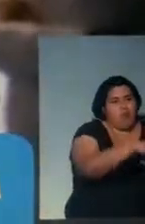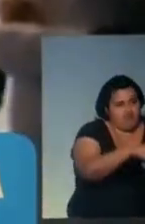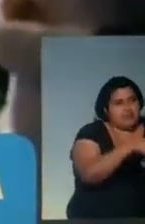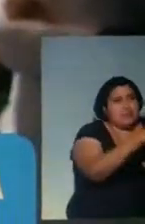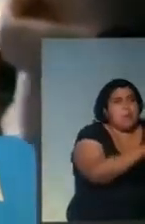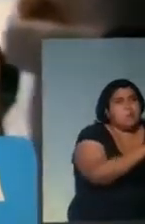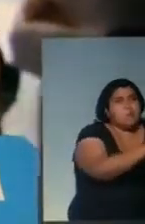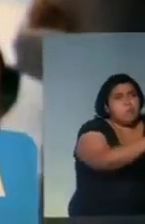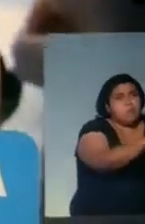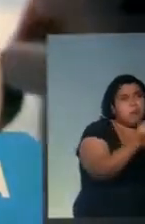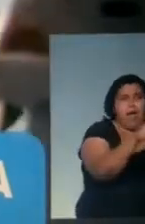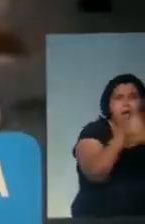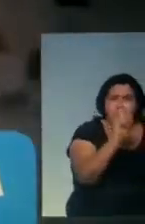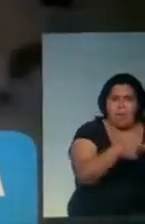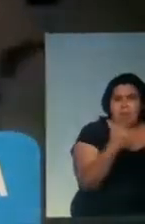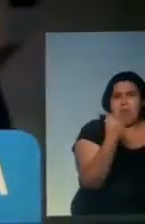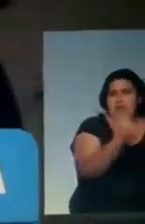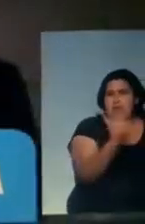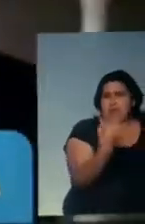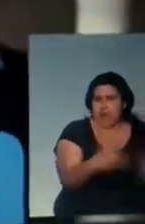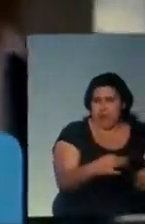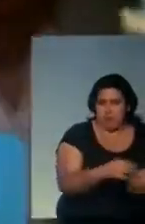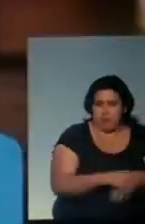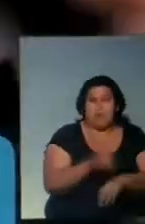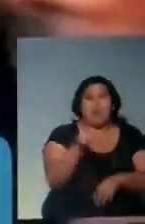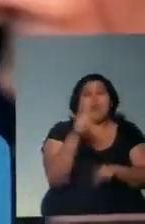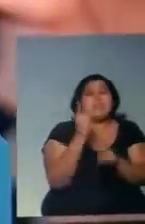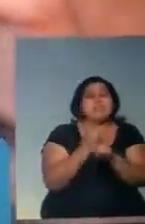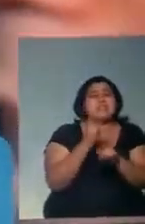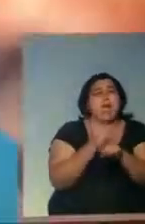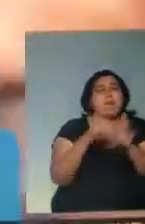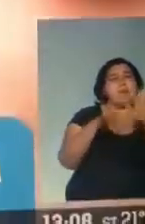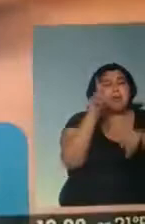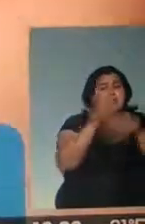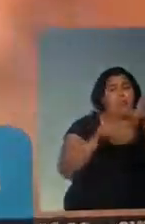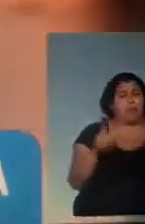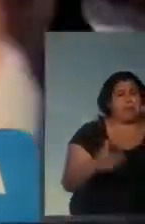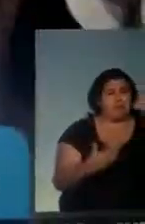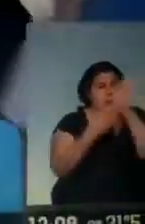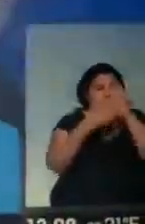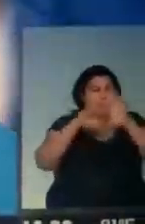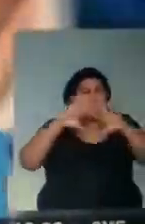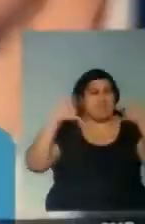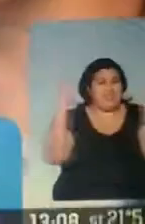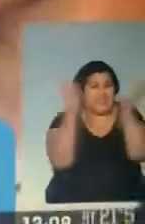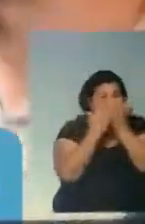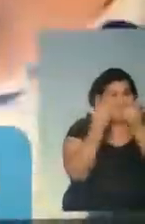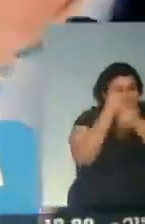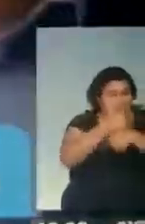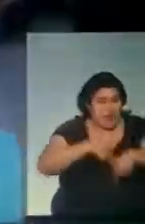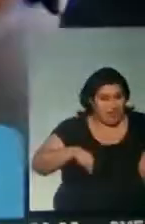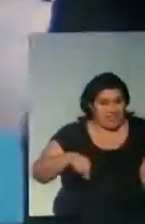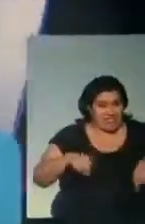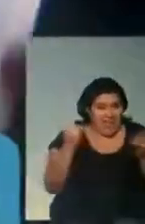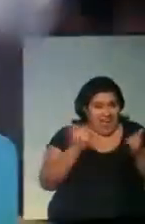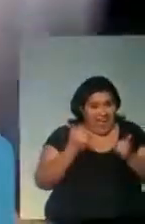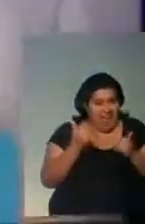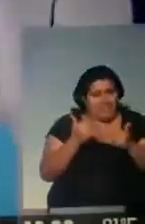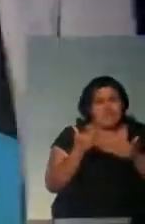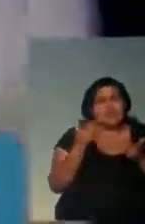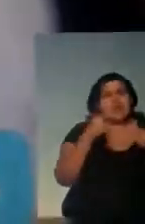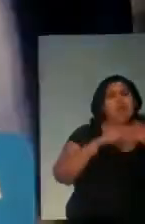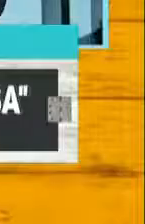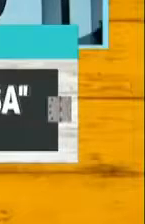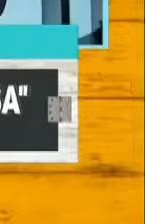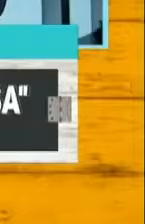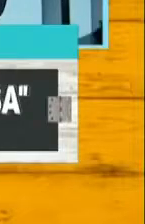dejar a la gente sin trabajo. ¿Usted ha hablado con mandatarios internacionales para tratar de hacer una coordinación